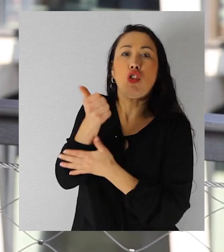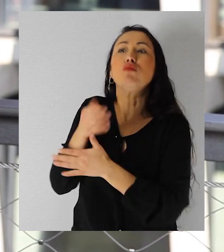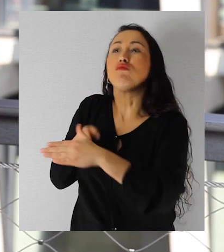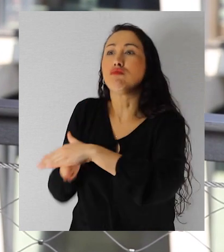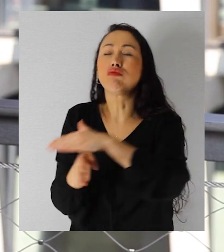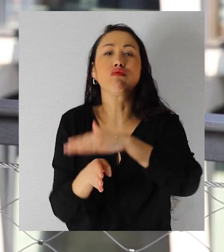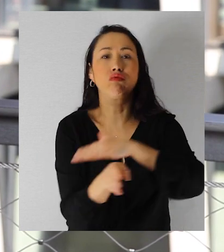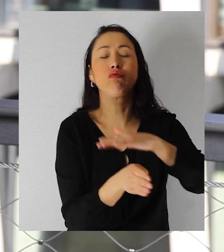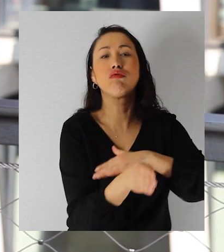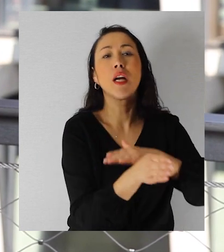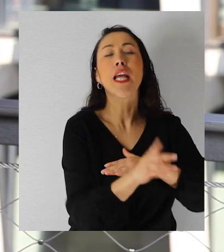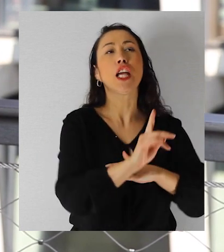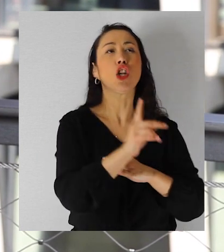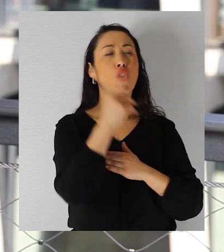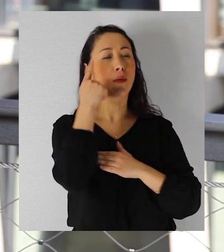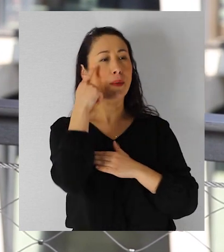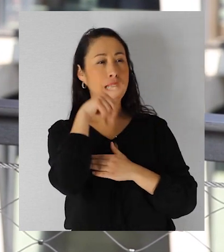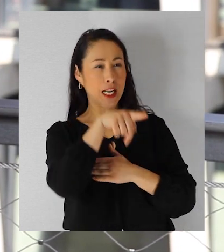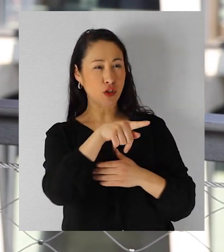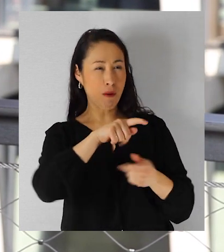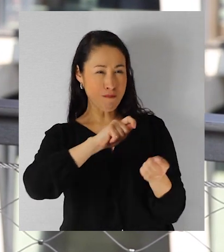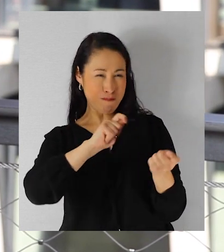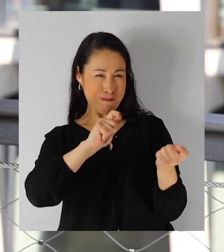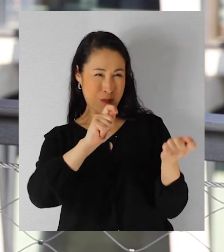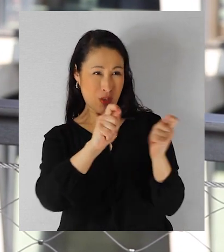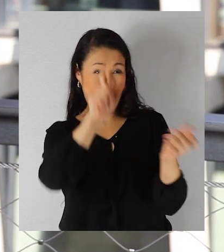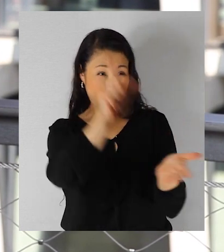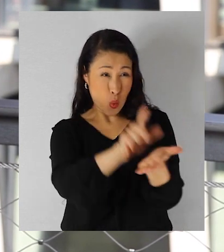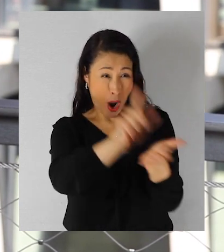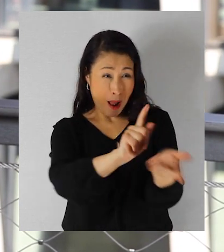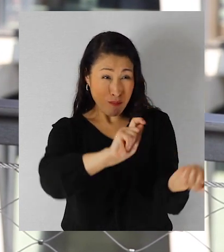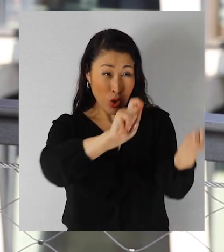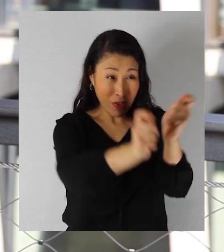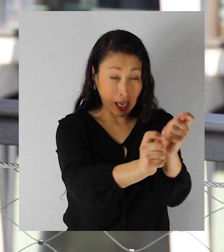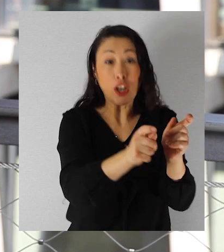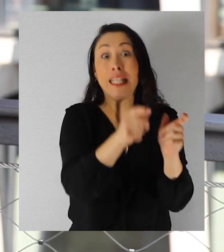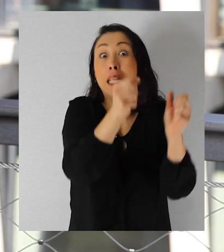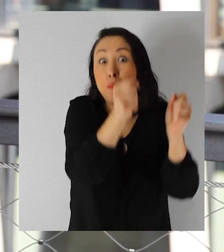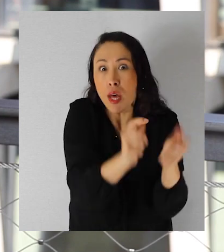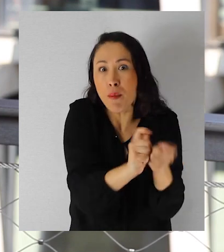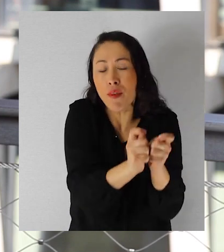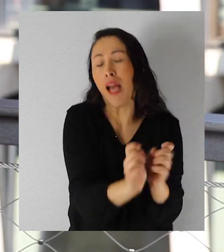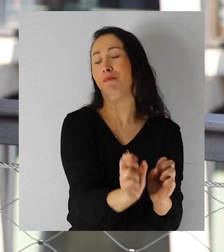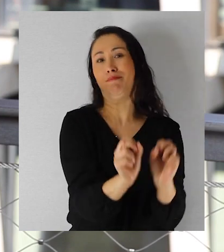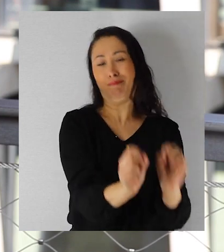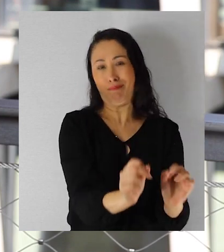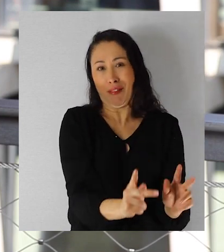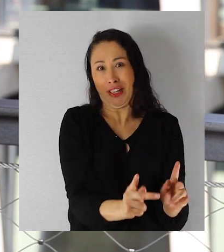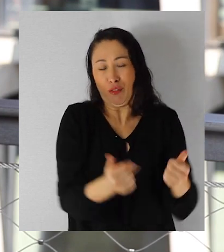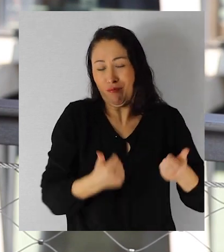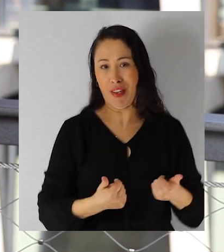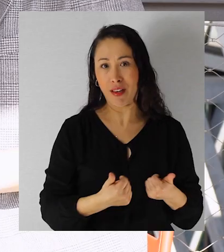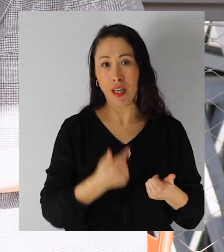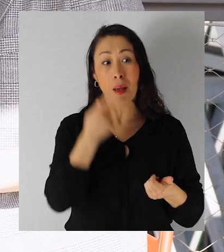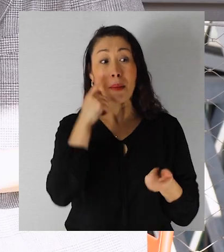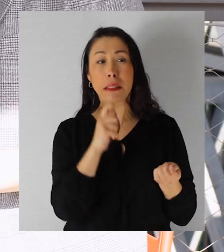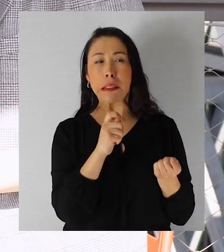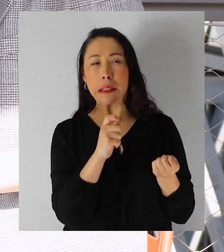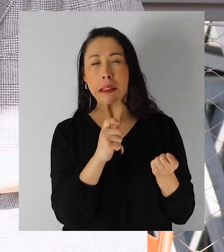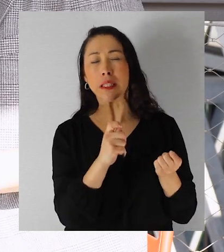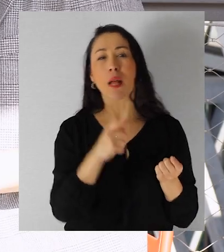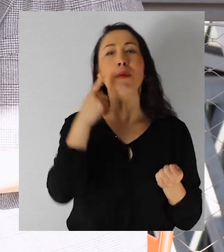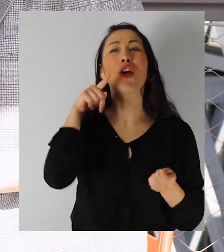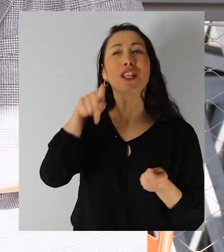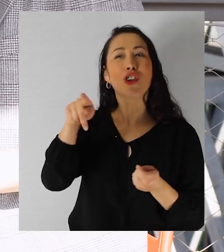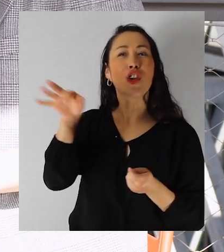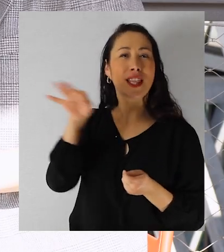personas y no tanto pensar en la modificación de estos espacios. ¿Que se pueden modificar? Claro que sí. Sí. Sin embargo, habla de eso, de